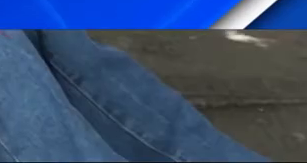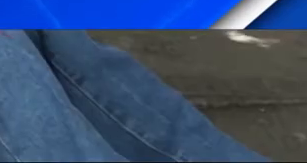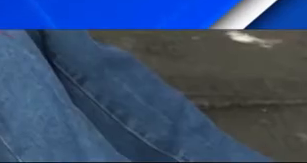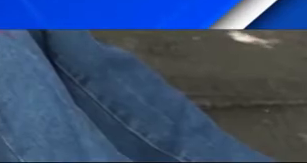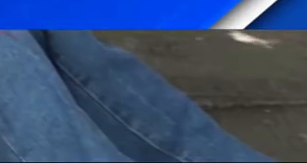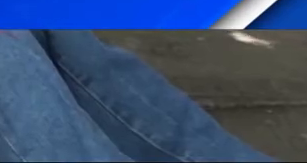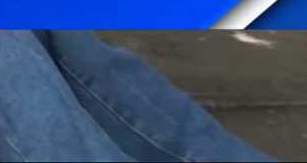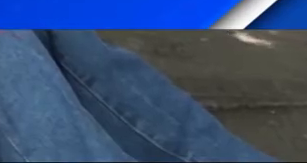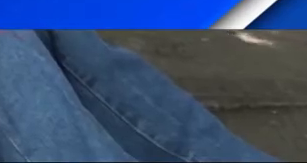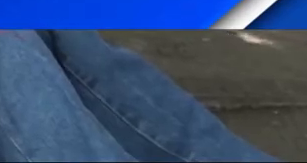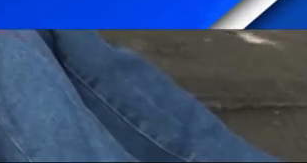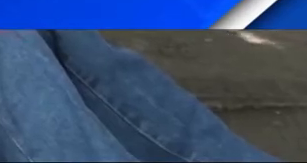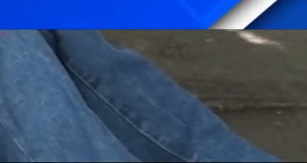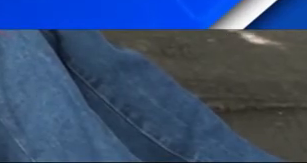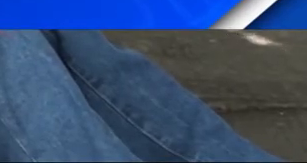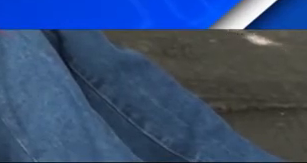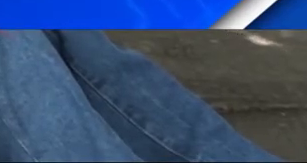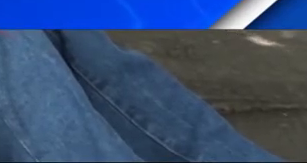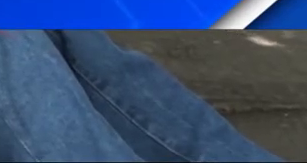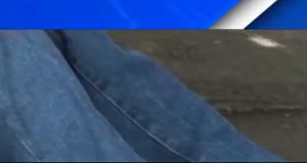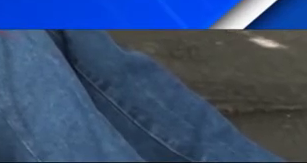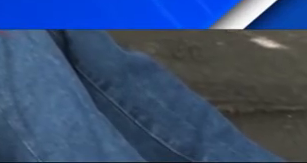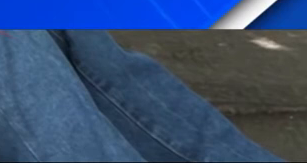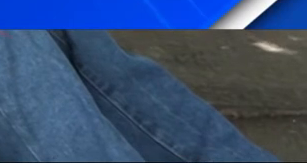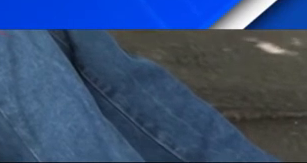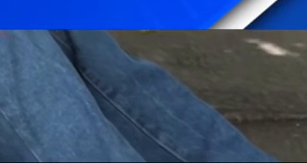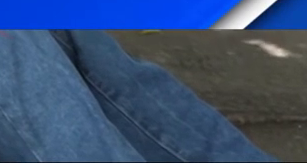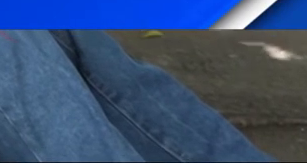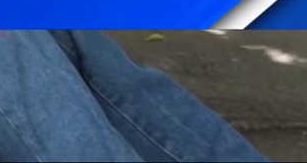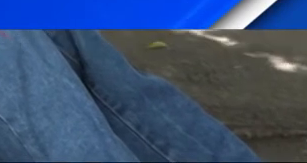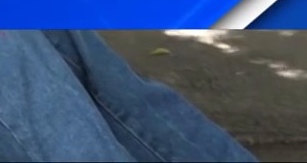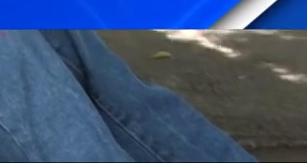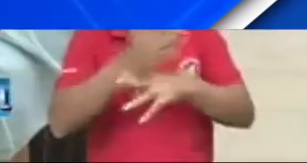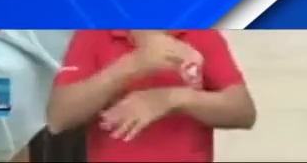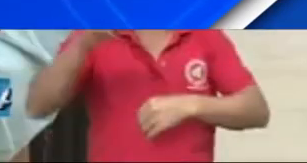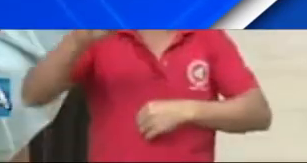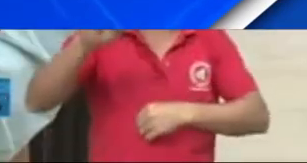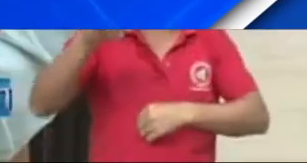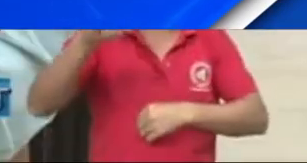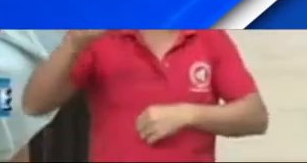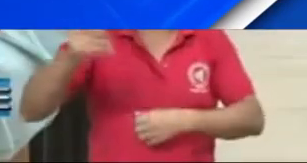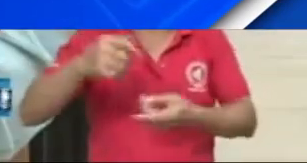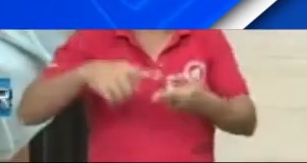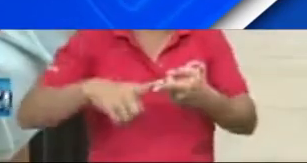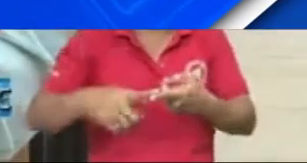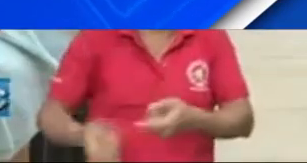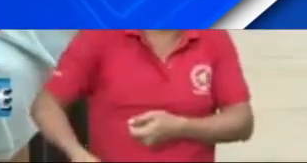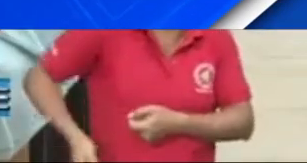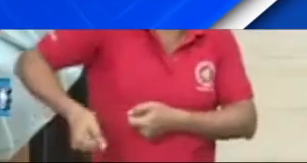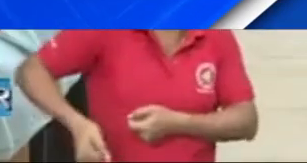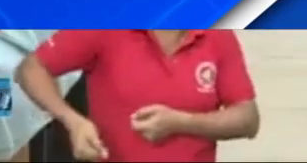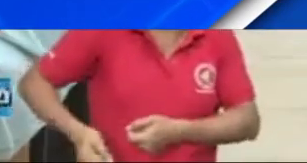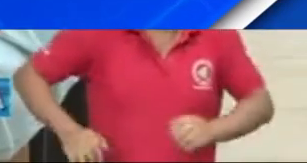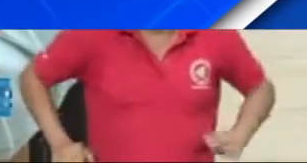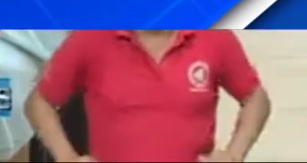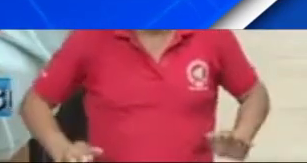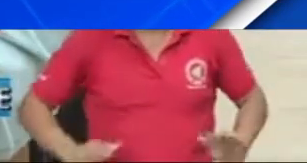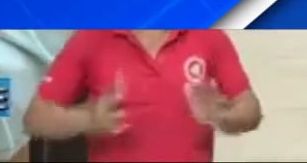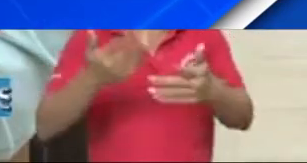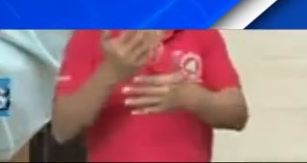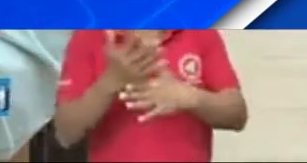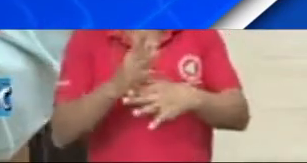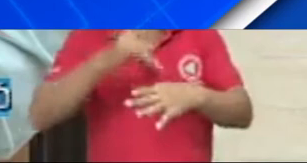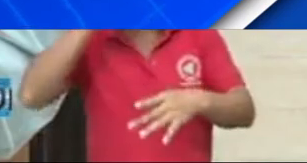tener alguna subsistencia. También se entregan los medios auxiliares a nivel nacional y se les da